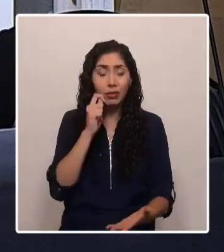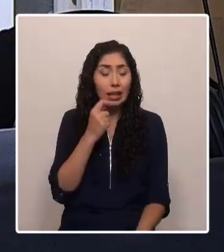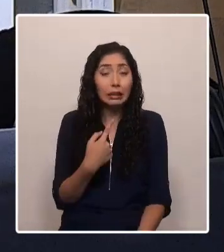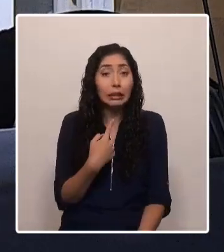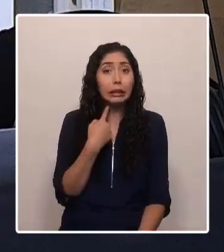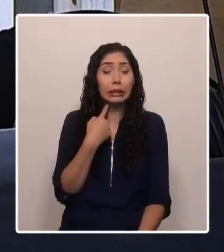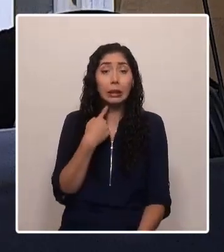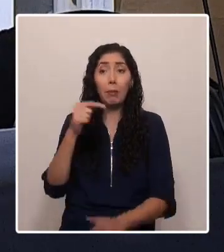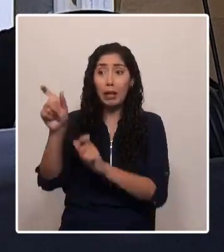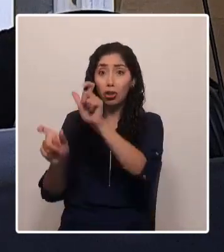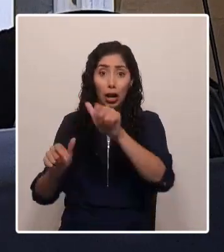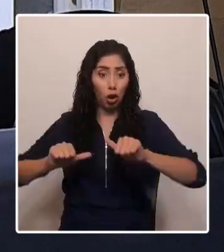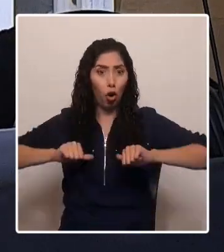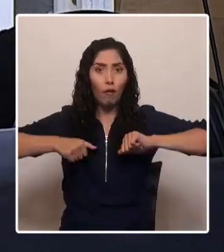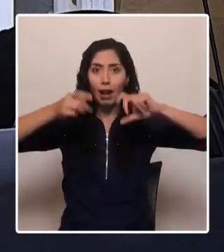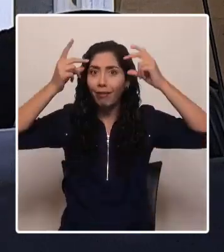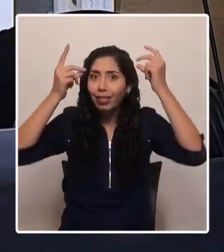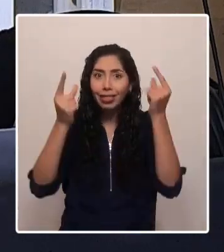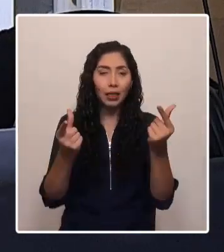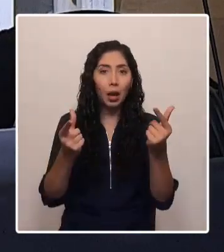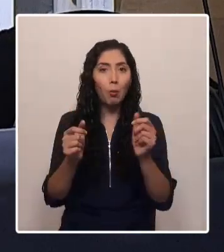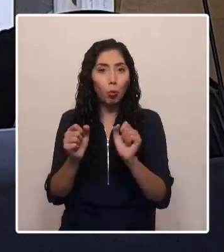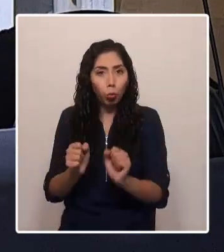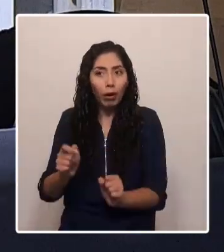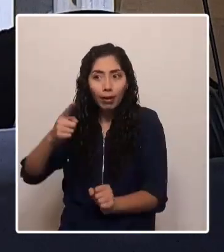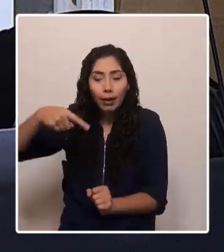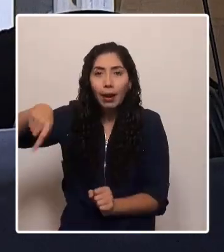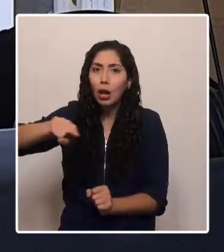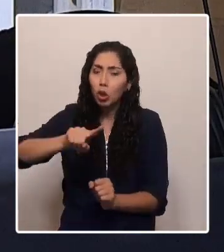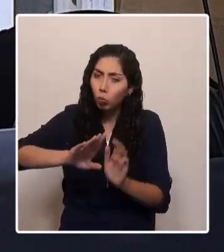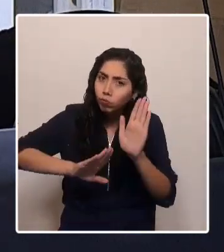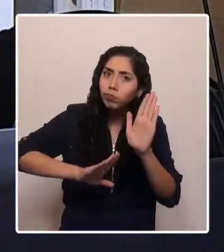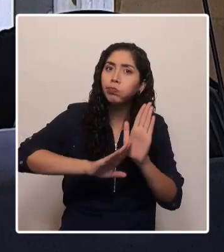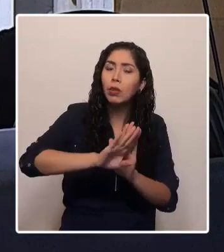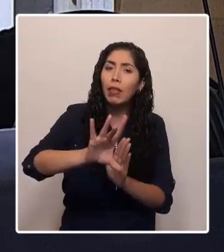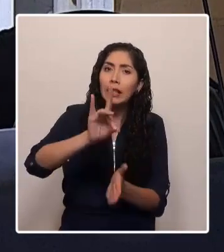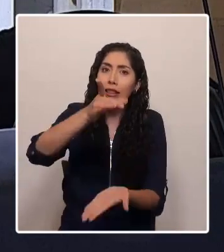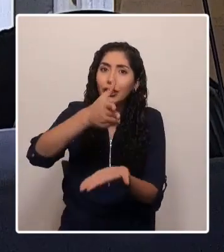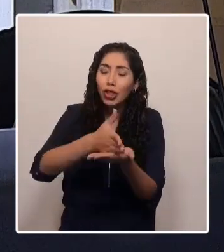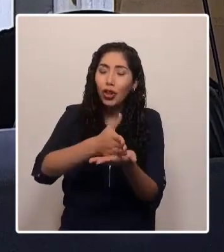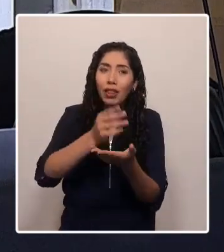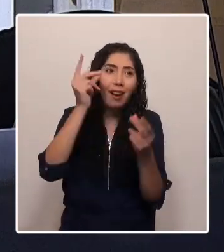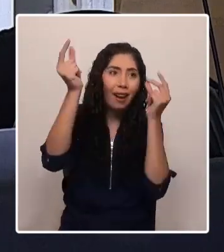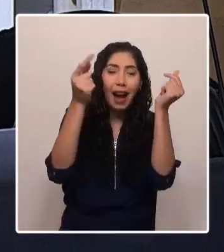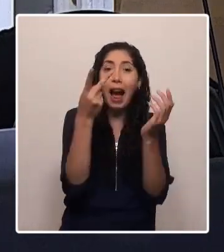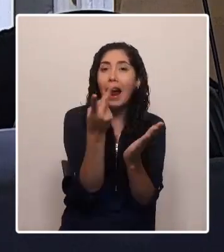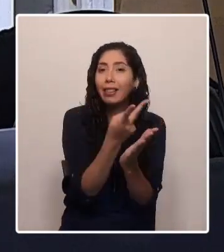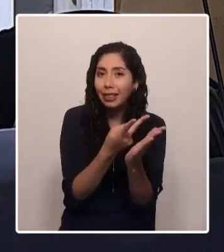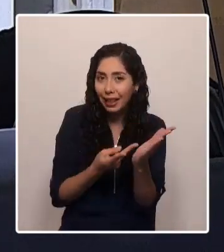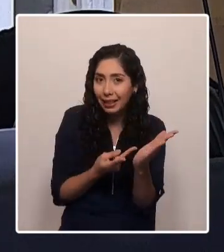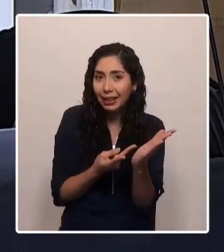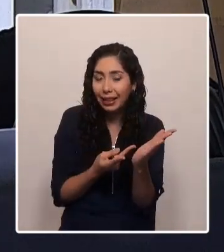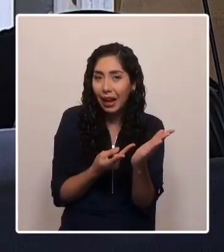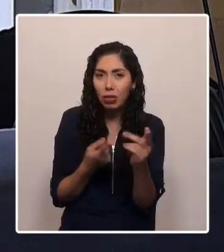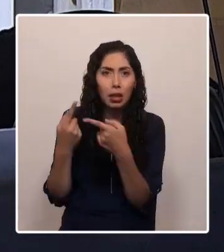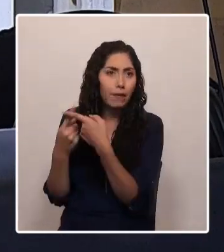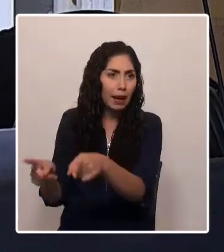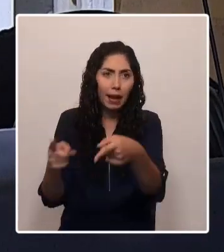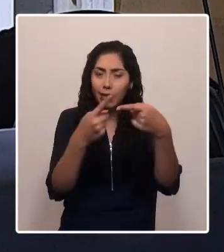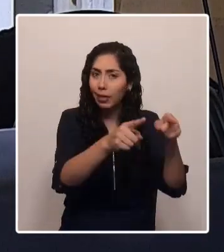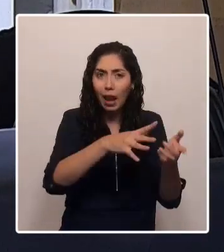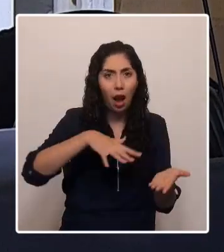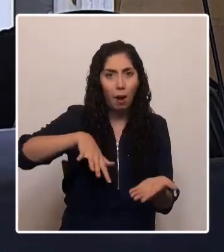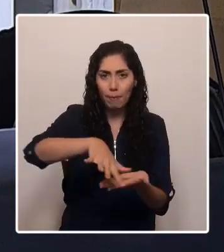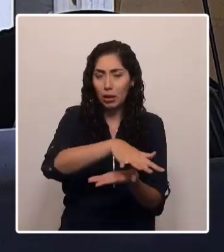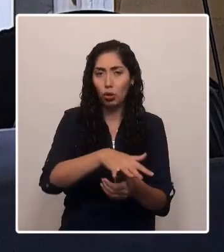jóvenes y talentosas puedan perseverar en su decisión de dedicarse a la creación artística en sus diversos ámbitos, además de afectar